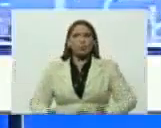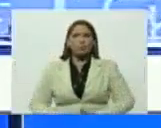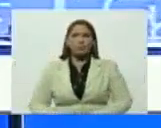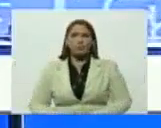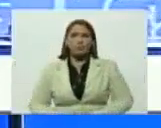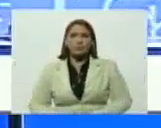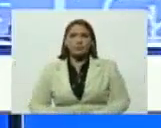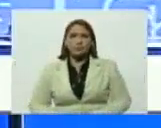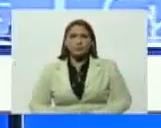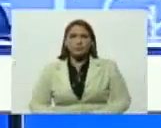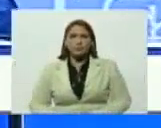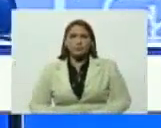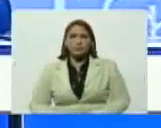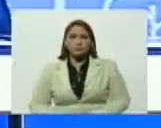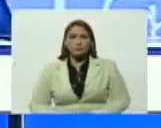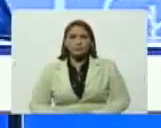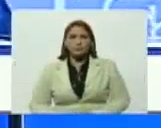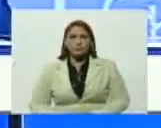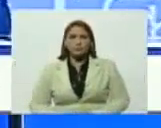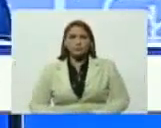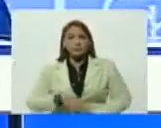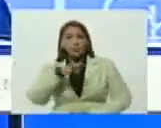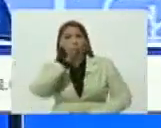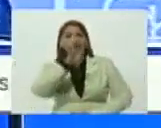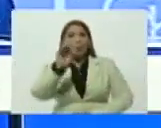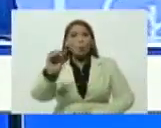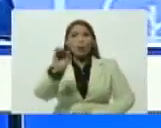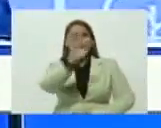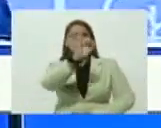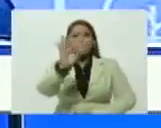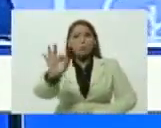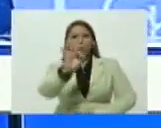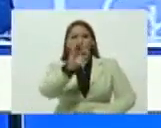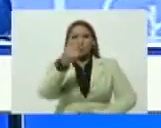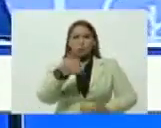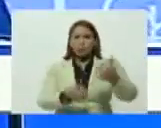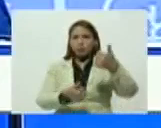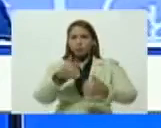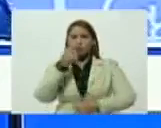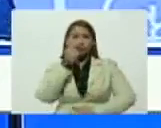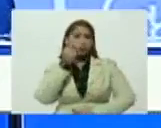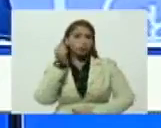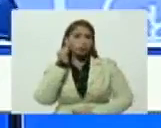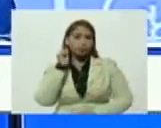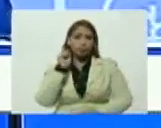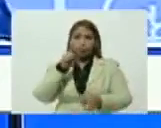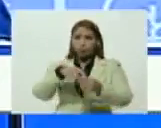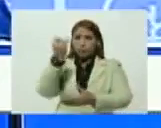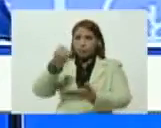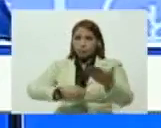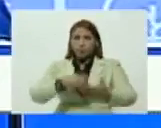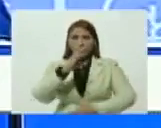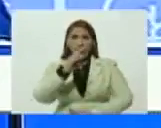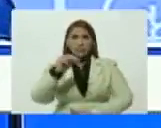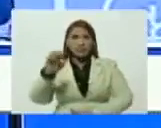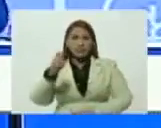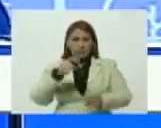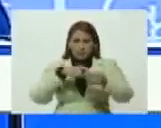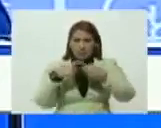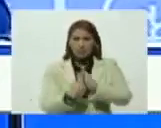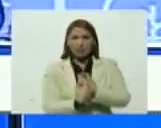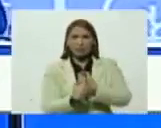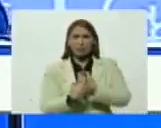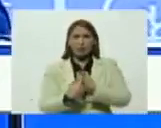que el 40% de los candidatos y candidatas del gran polo patriótico